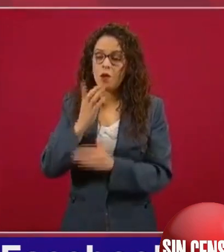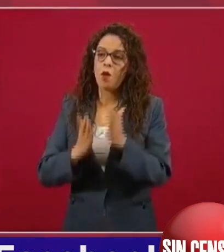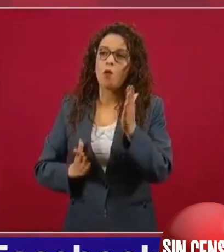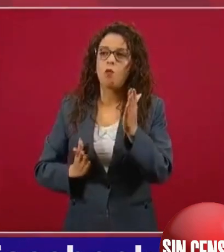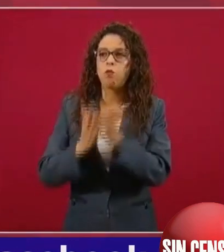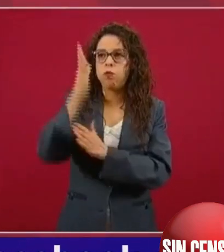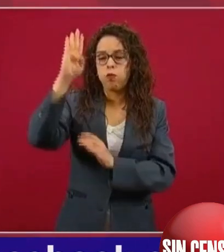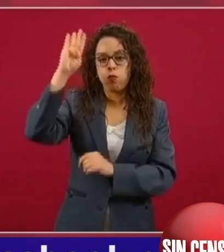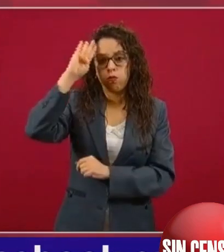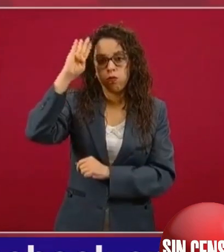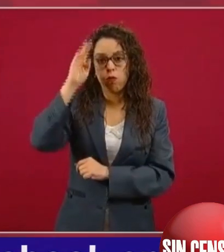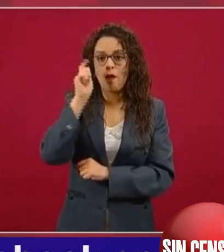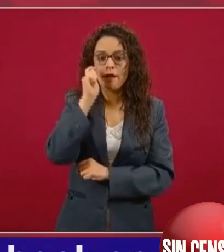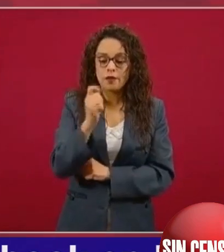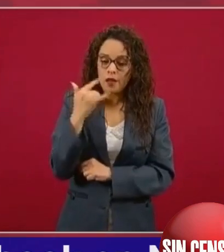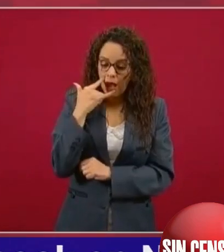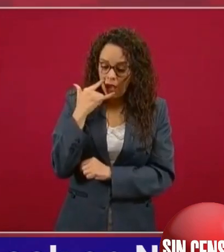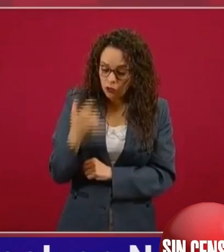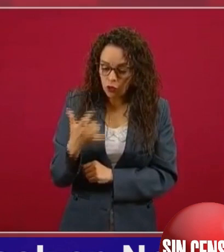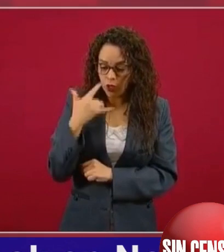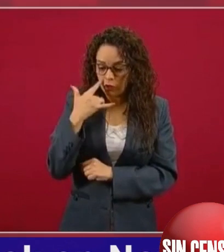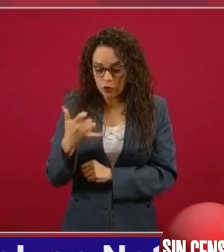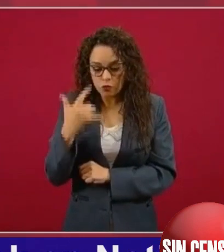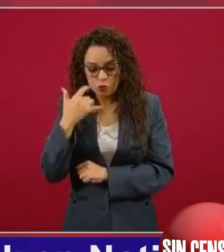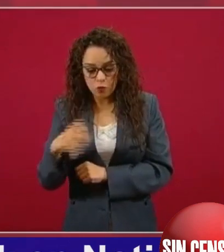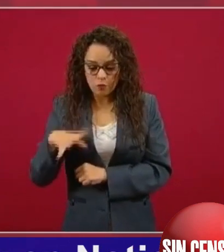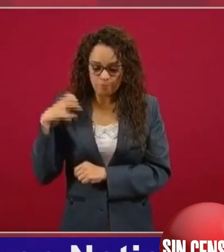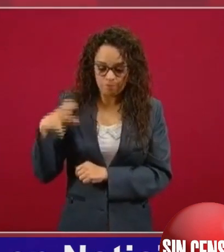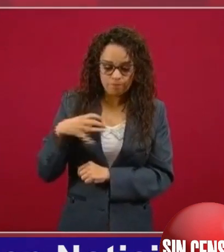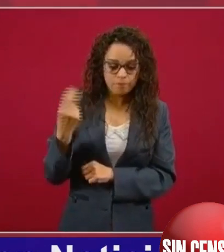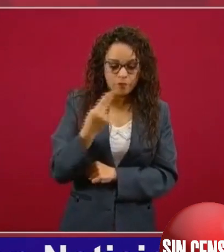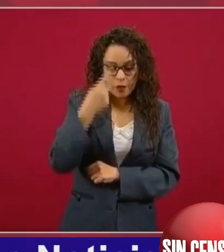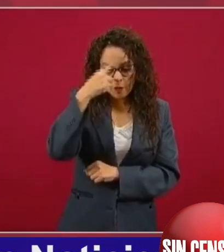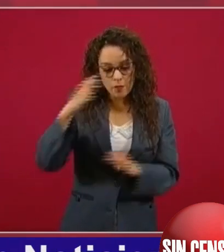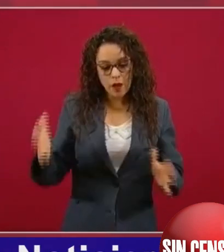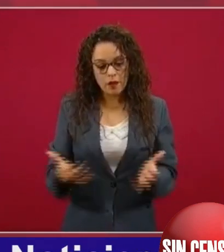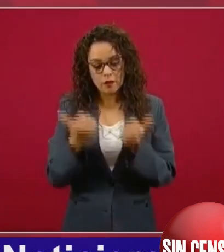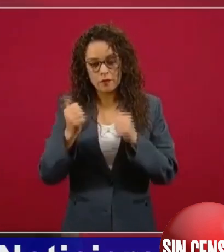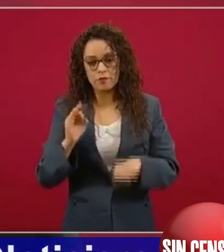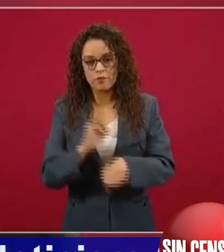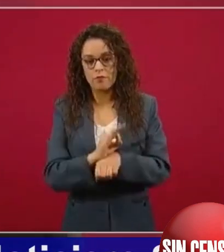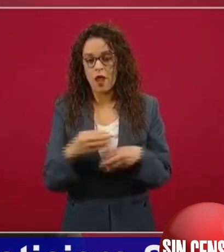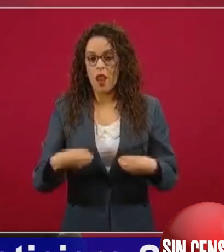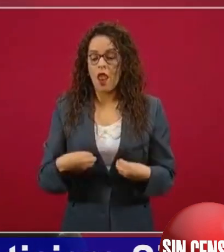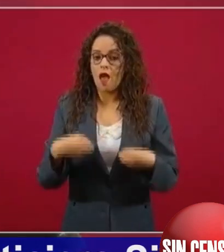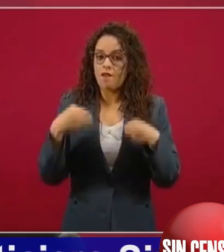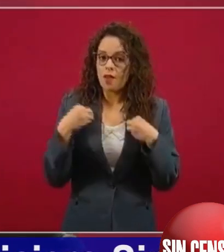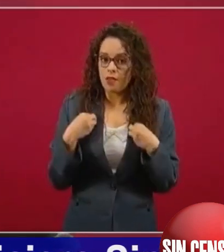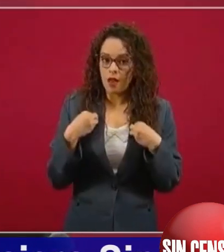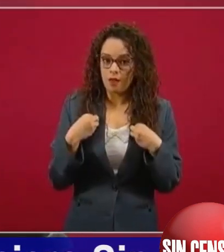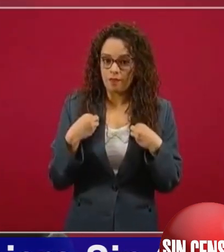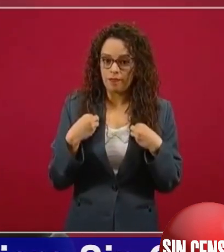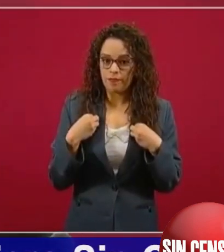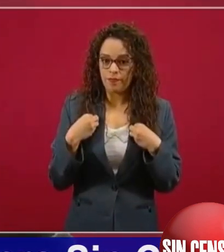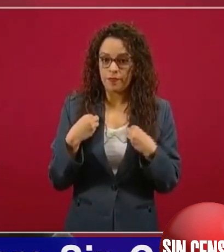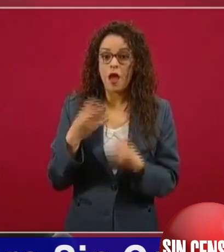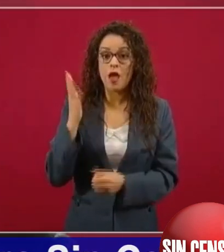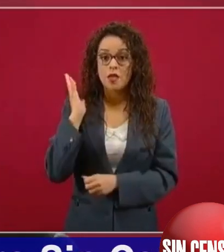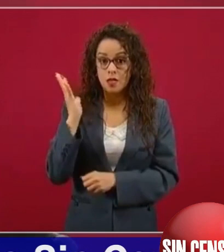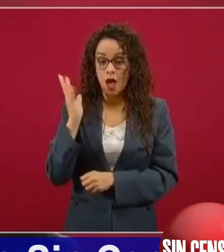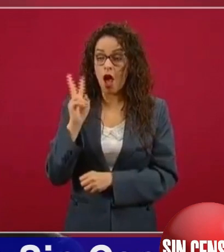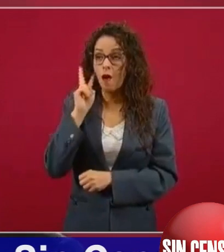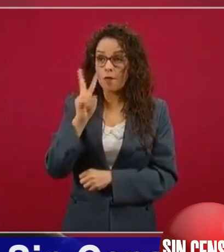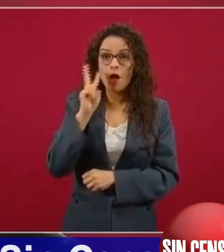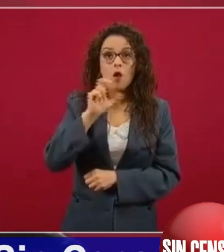de hacer los esfuerzos necesarios para proteger la vida. Y ya habíamos visto la experiencia que se empezaba a dar en